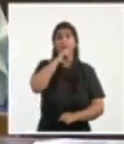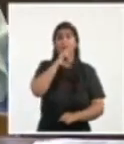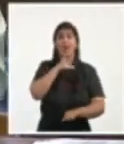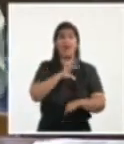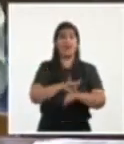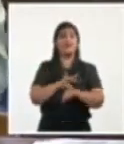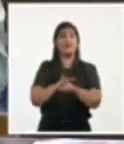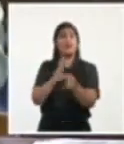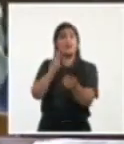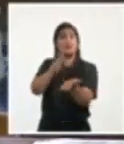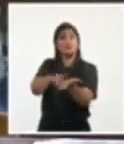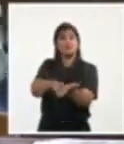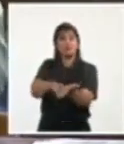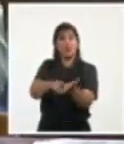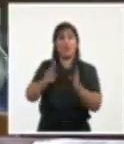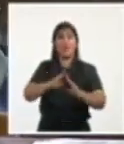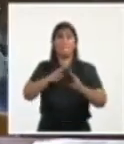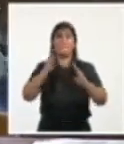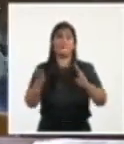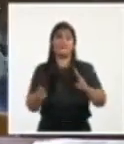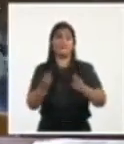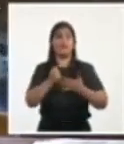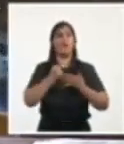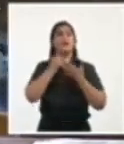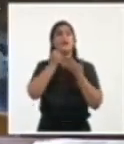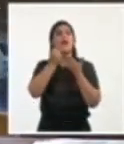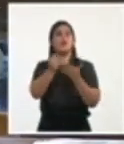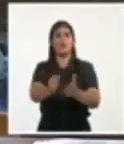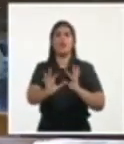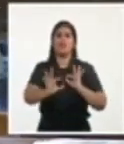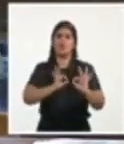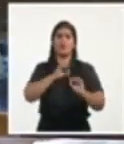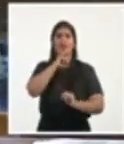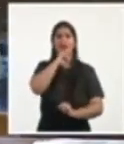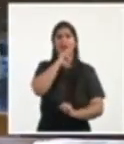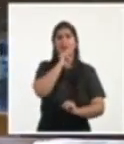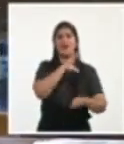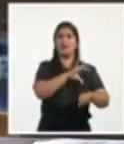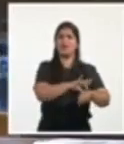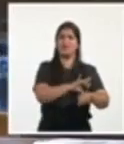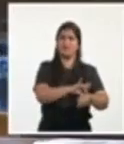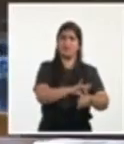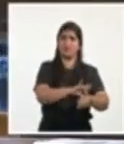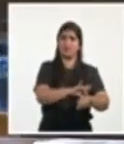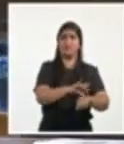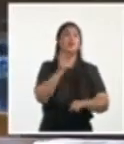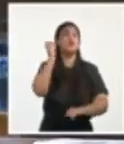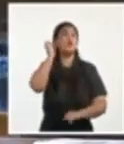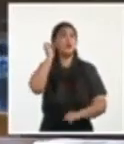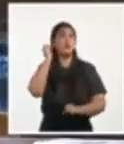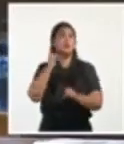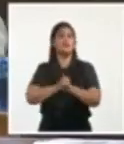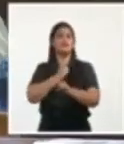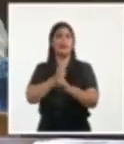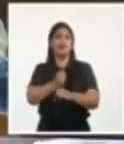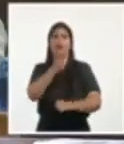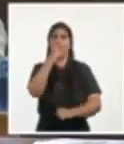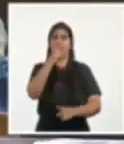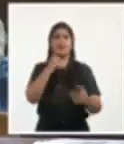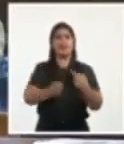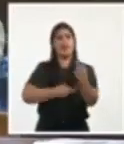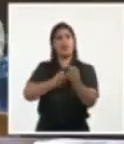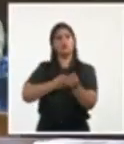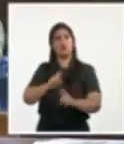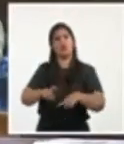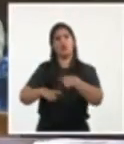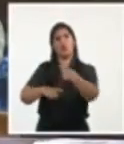periodo laboral. Son muchas las soluciones que han buscado estos médicos matanceros para lograr incorporarse en esta batalla en su